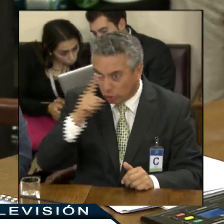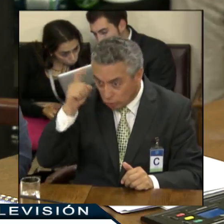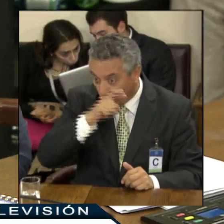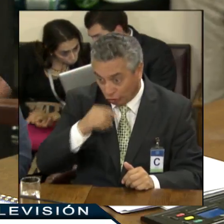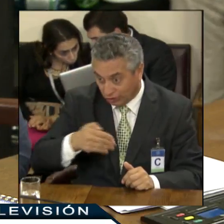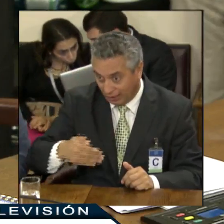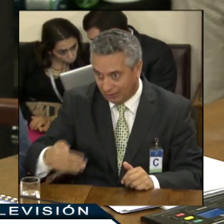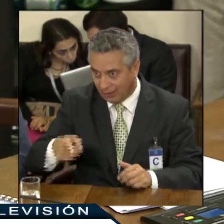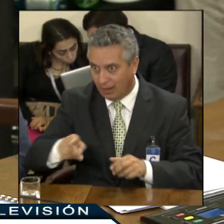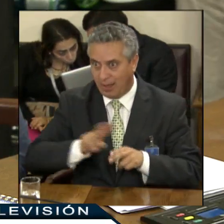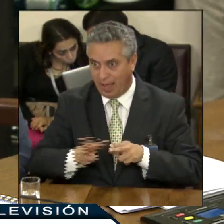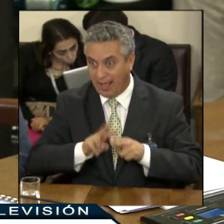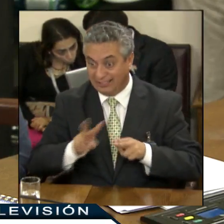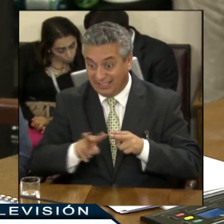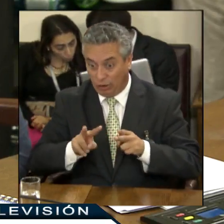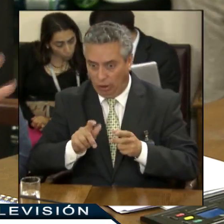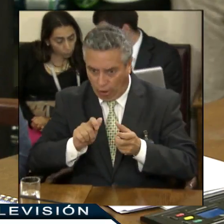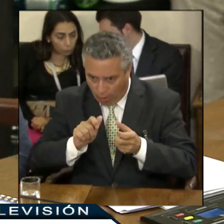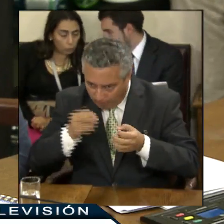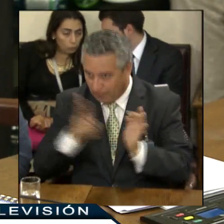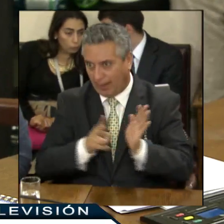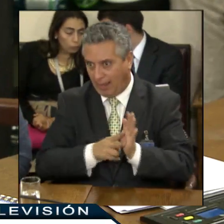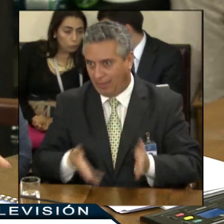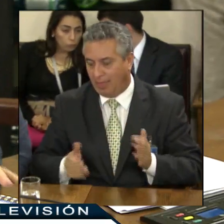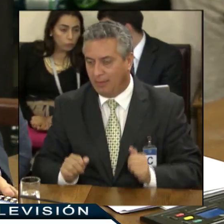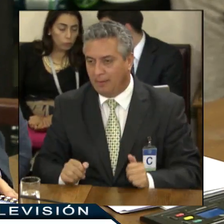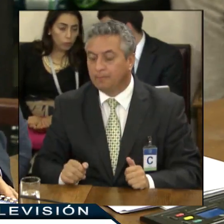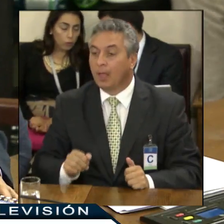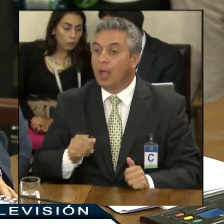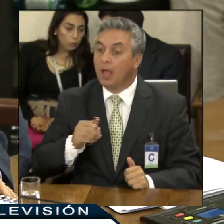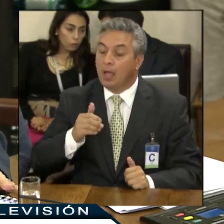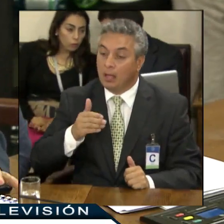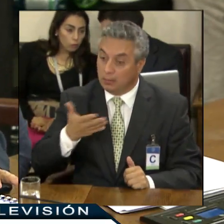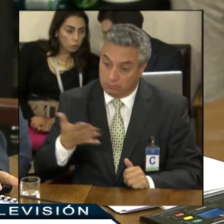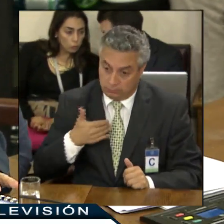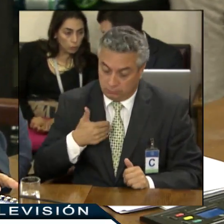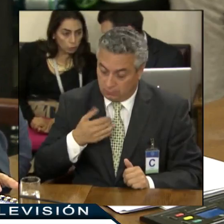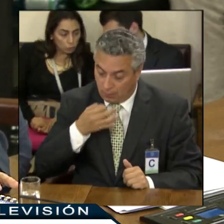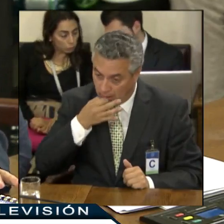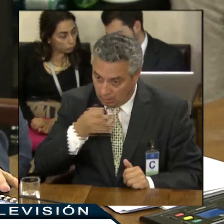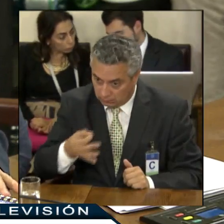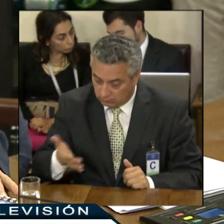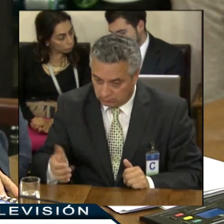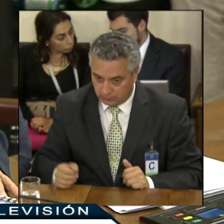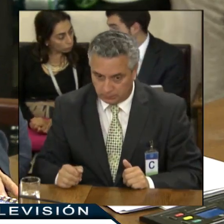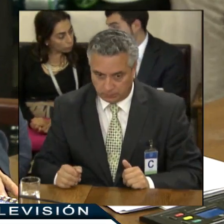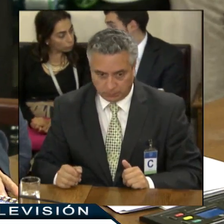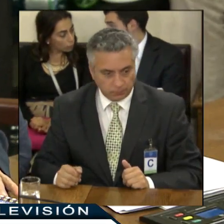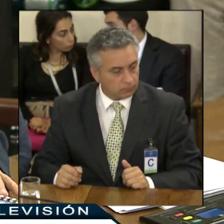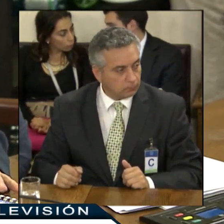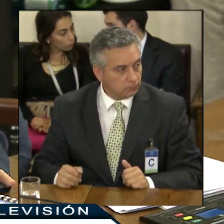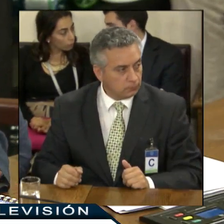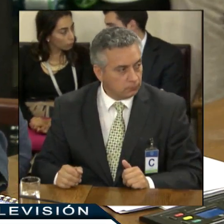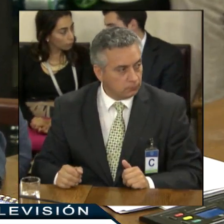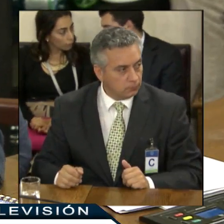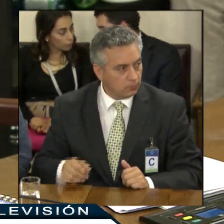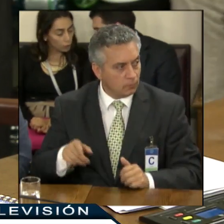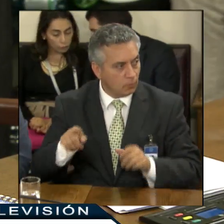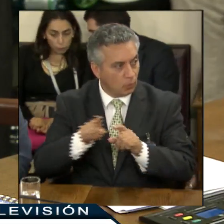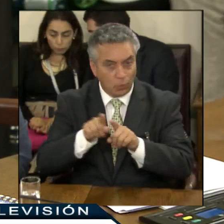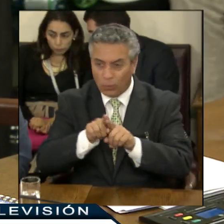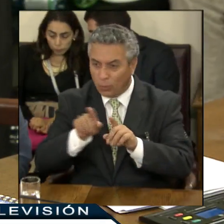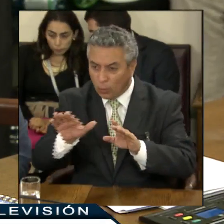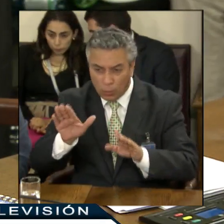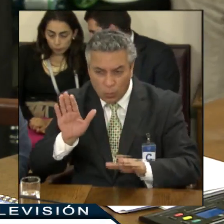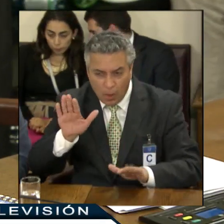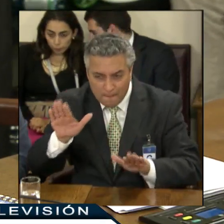de de de hacerlo Carne no y eh decir que Eh así como el transan